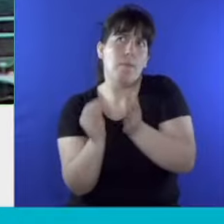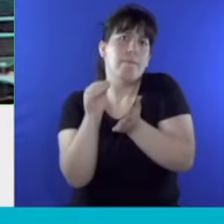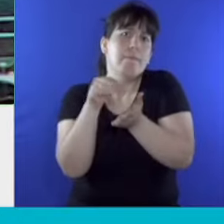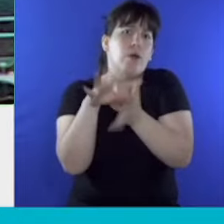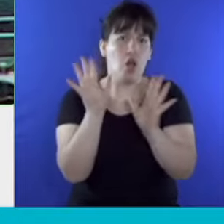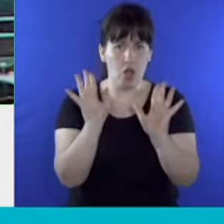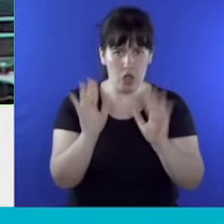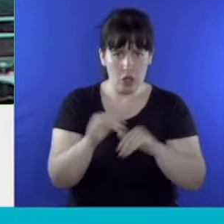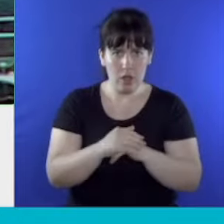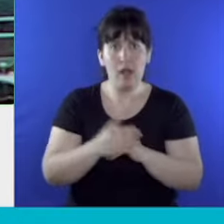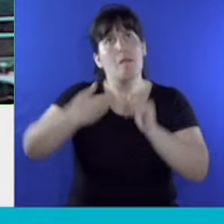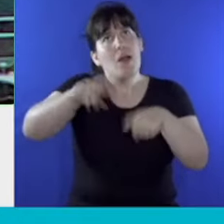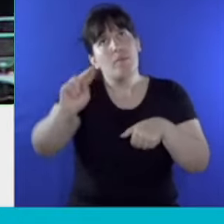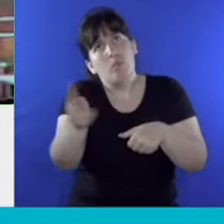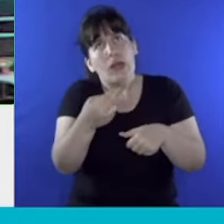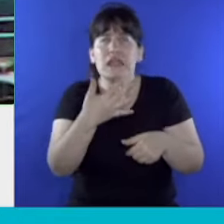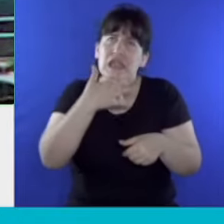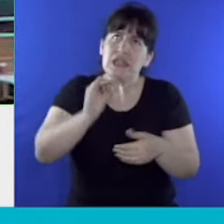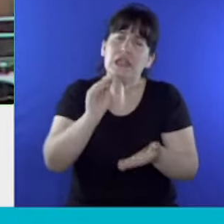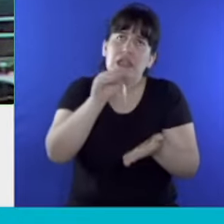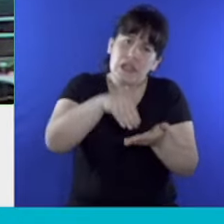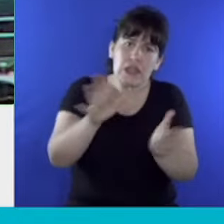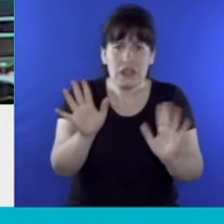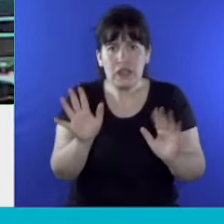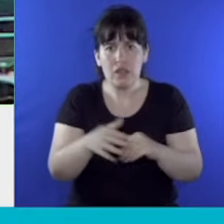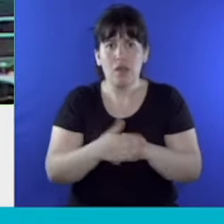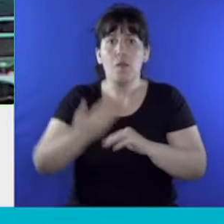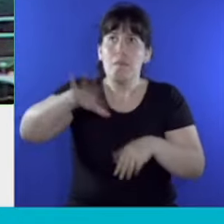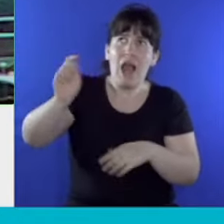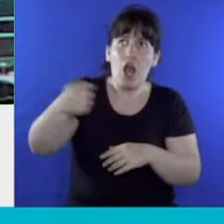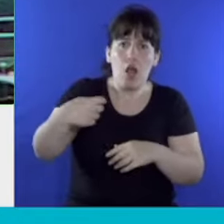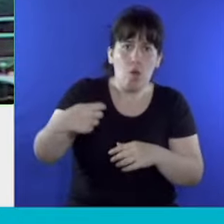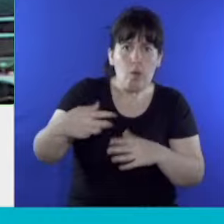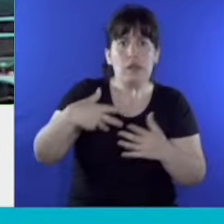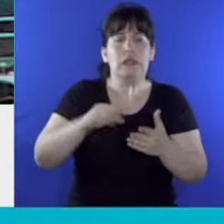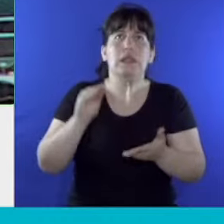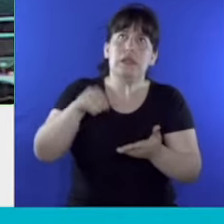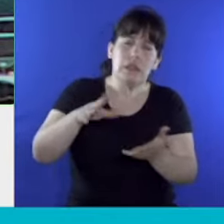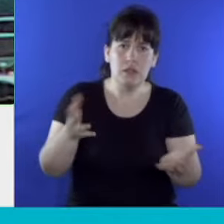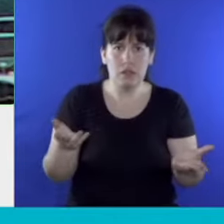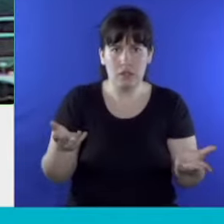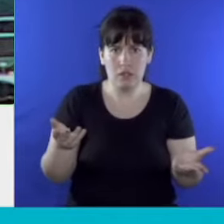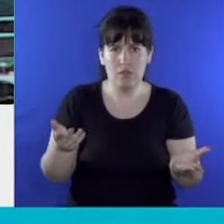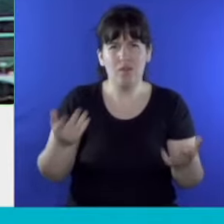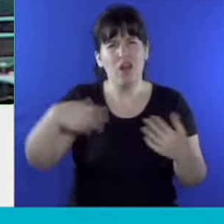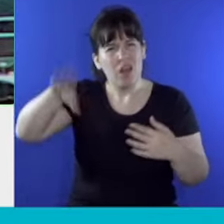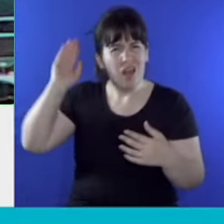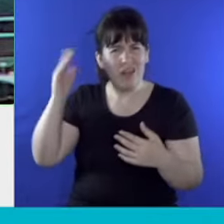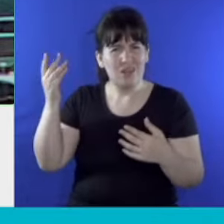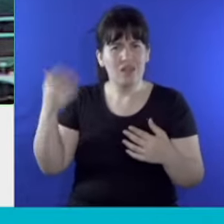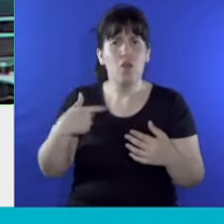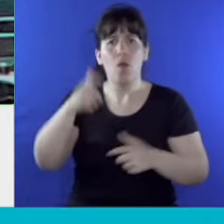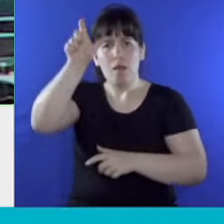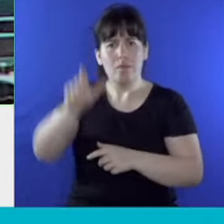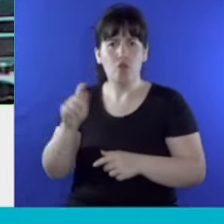es cierto que hay más muerte, que es cierto que hay más jubilado. El otro día se prendió fuego un